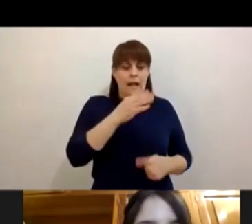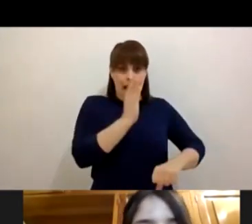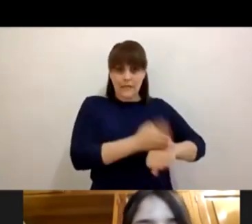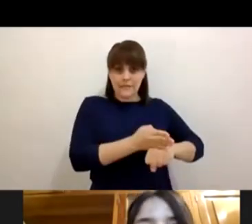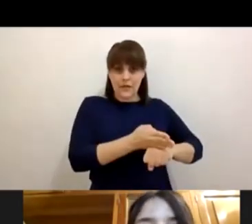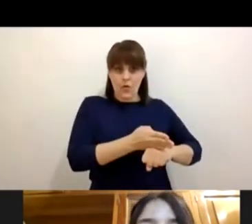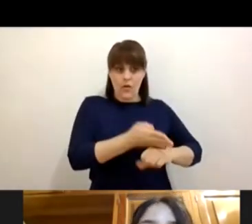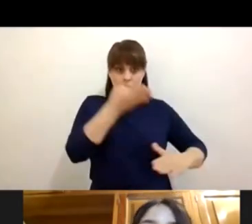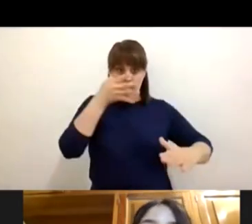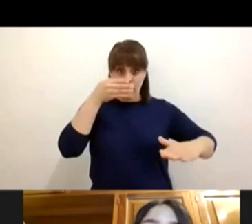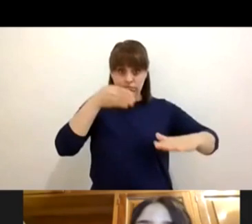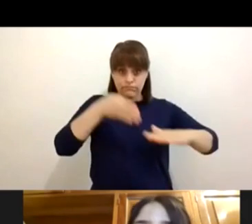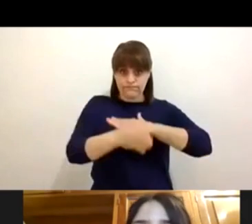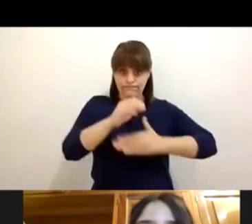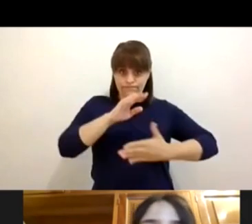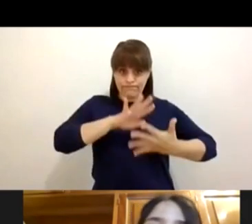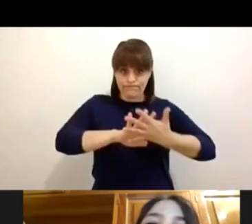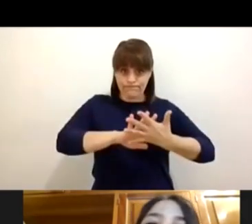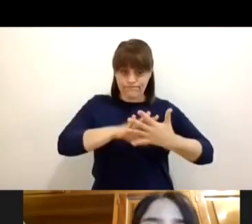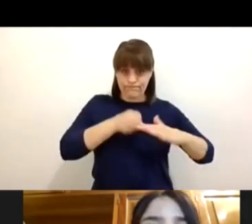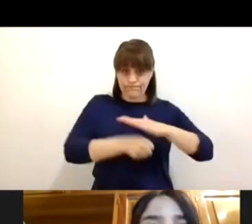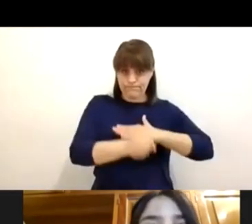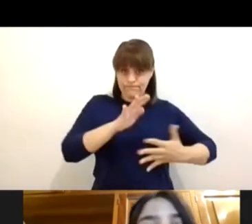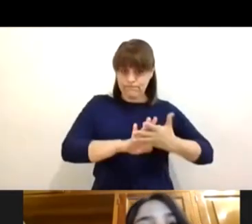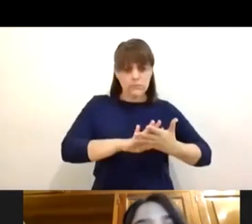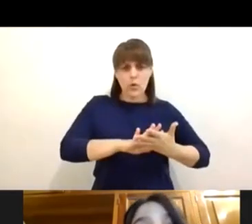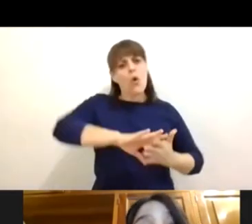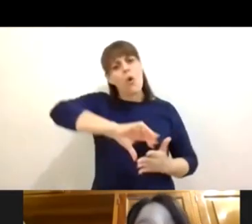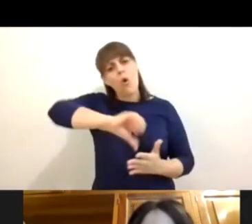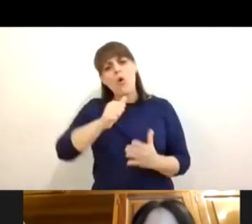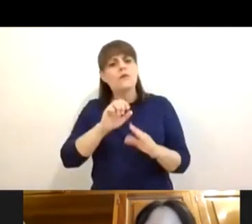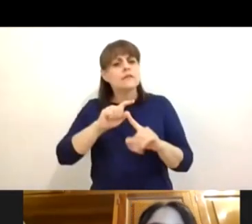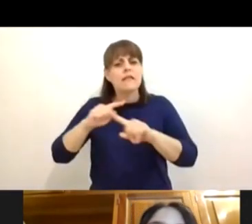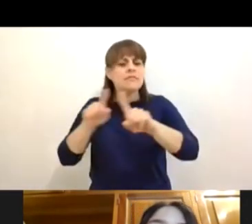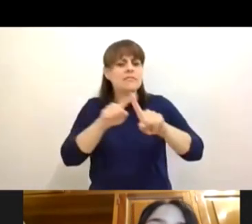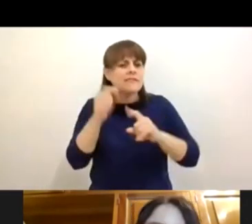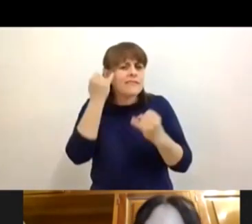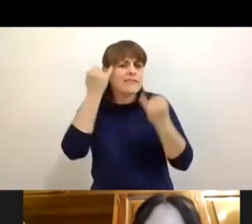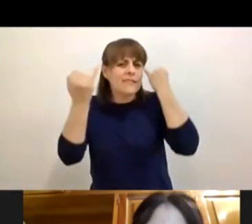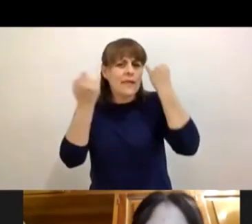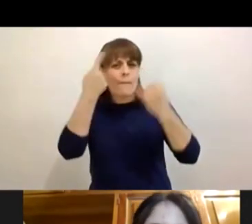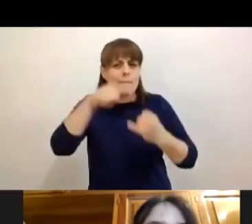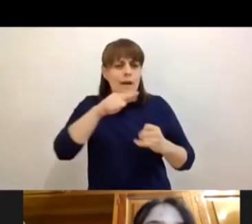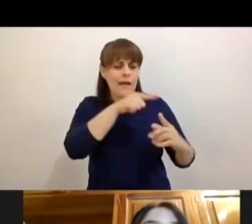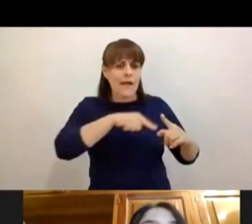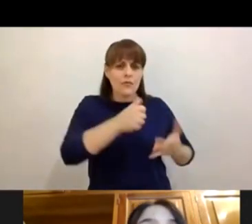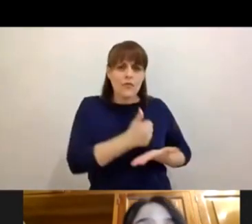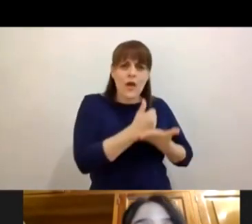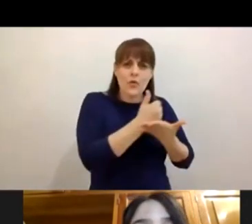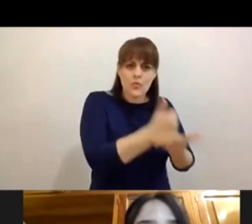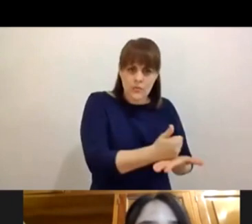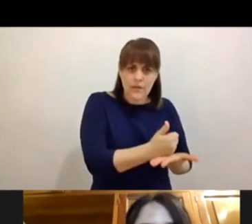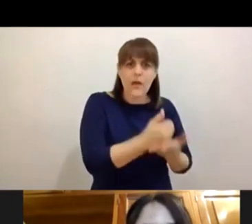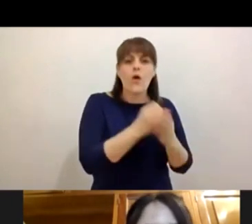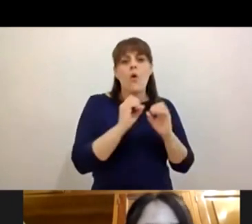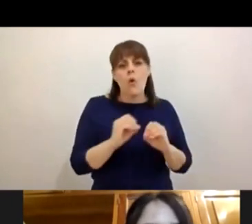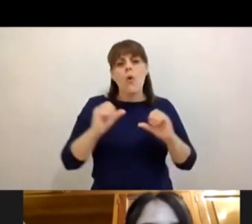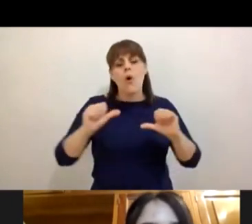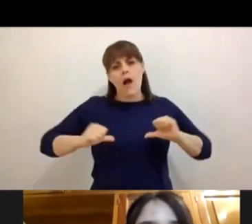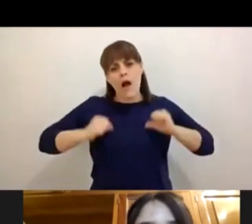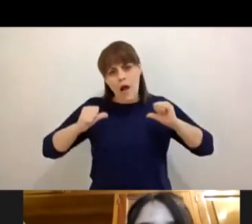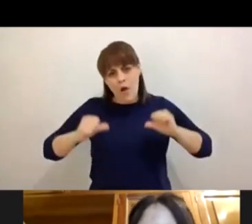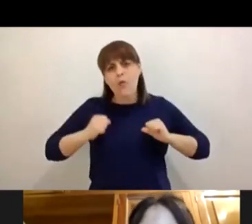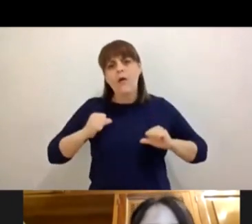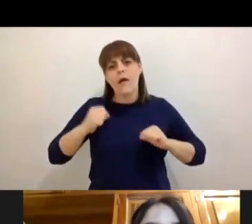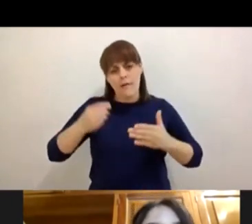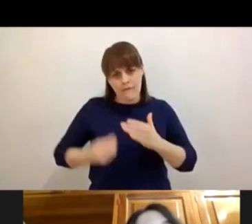bueno, también colaboramos en algunos casos muy puntuales con adolescentes que están en internamiento. Entonces, bueno, un